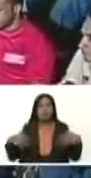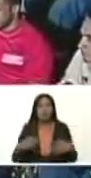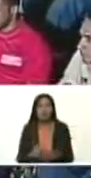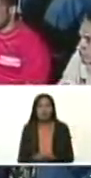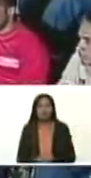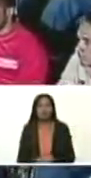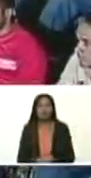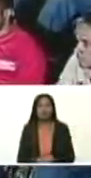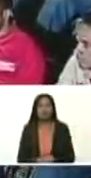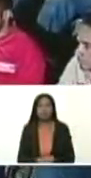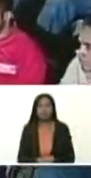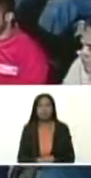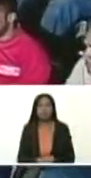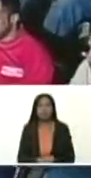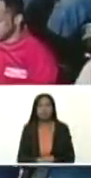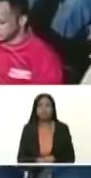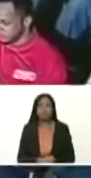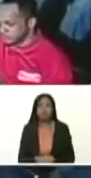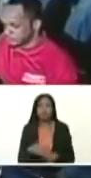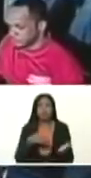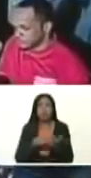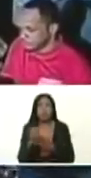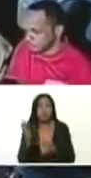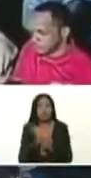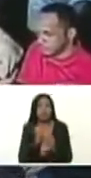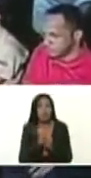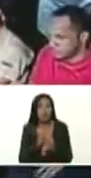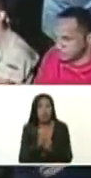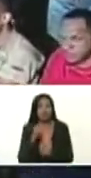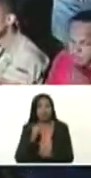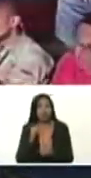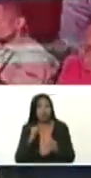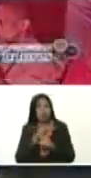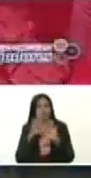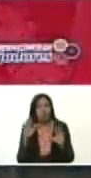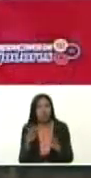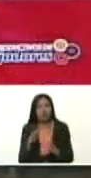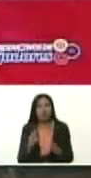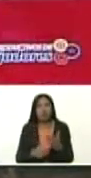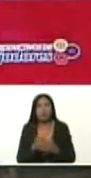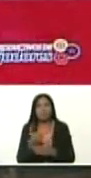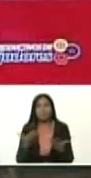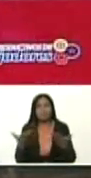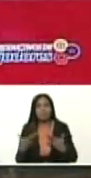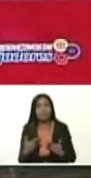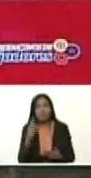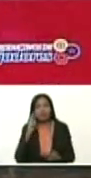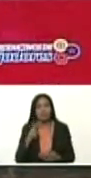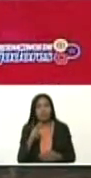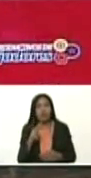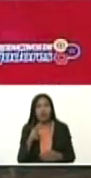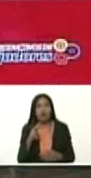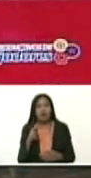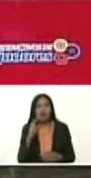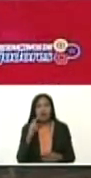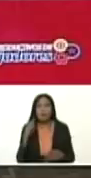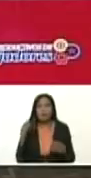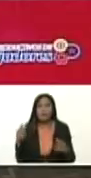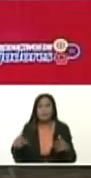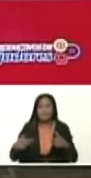trabajo. Y garantizar el trabajo. Claro. Marianne, ¿qué más traes ahí? Fíjate la polémica buena que se abrió